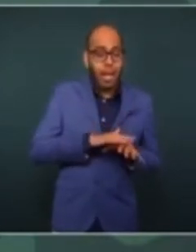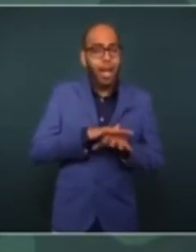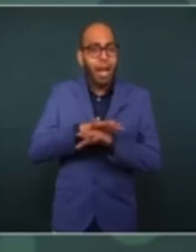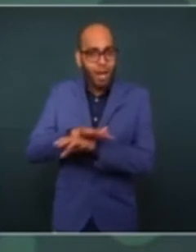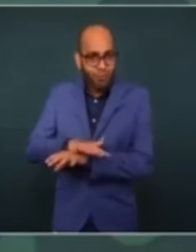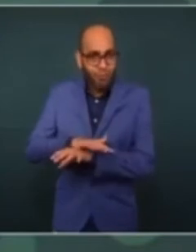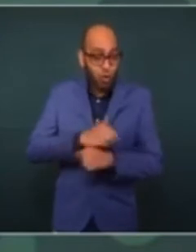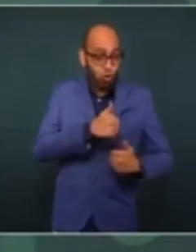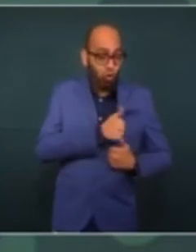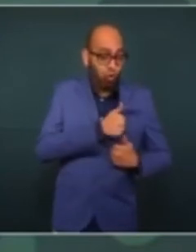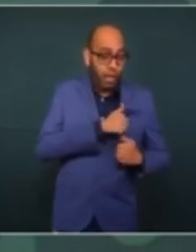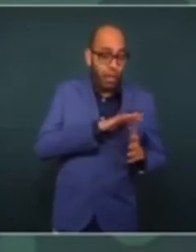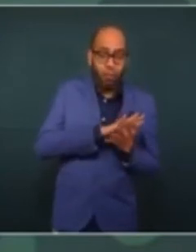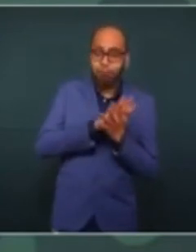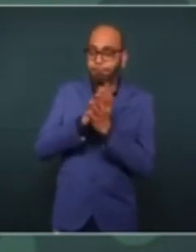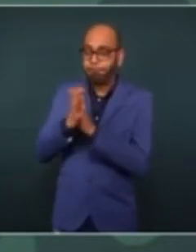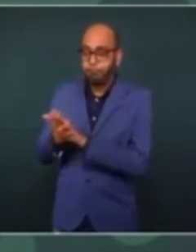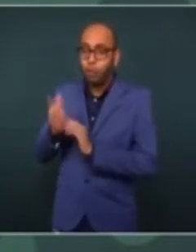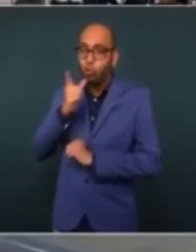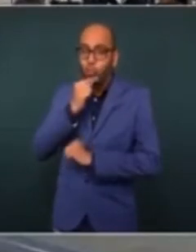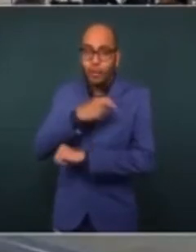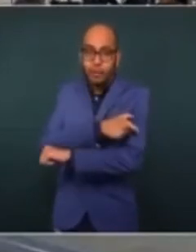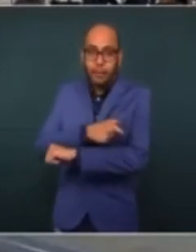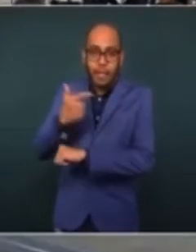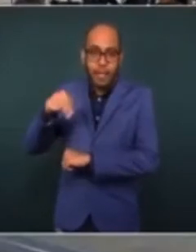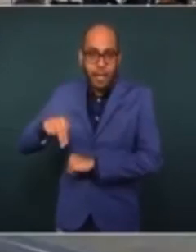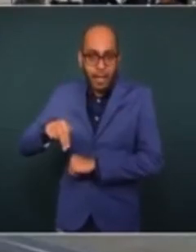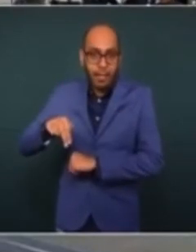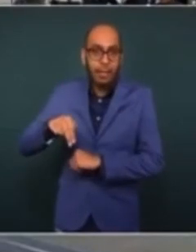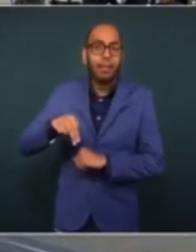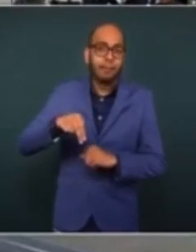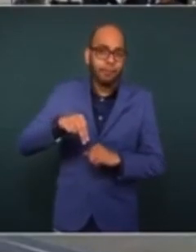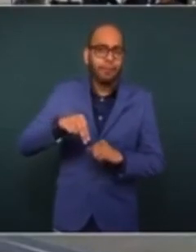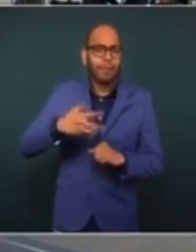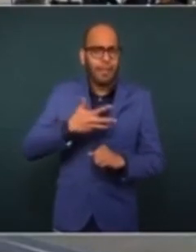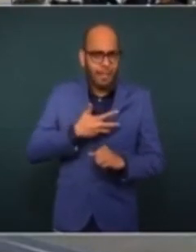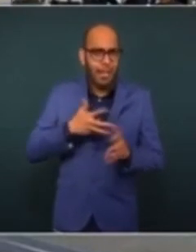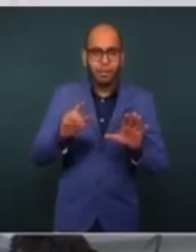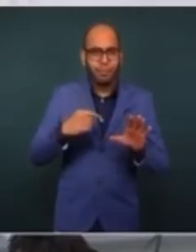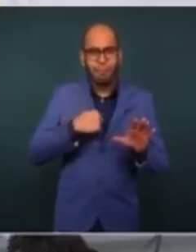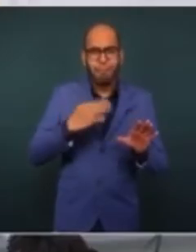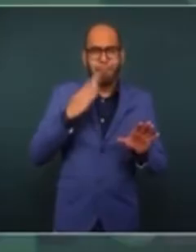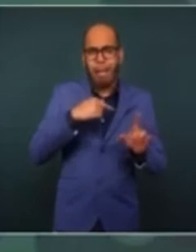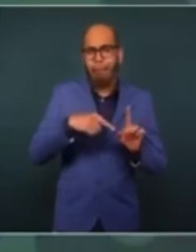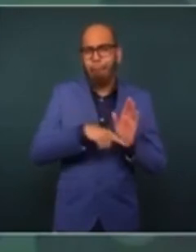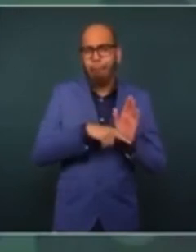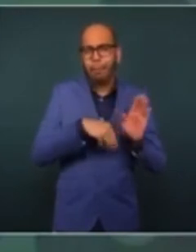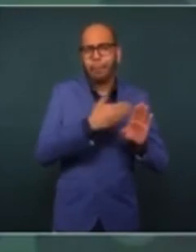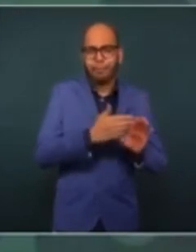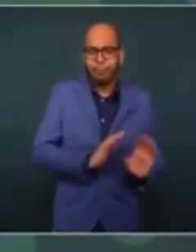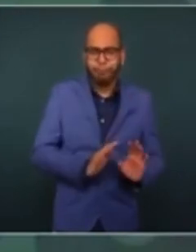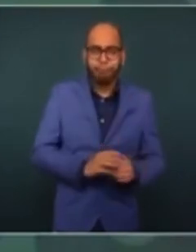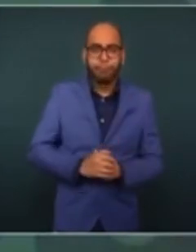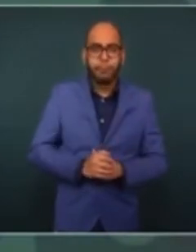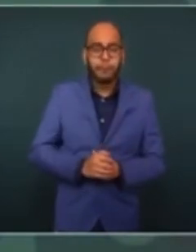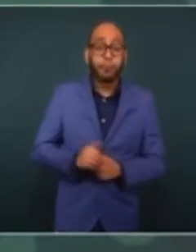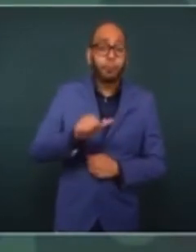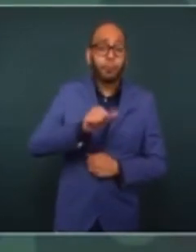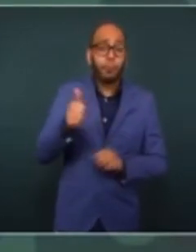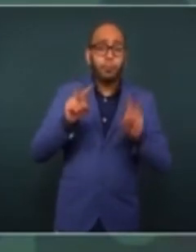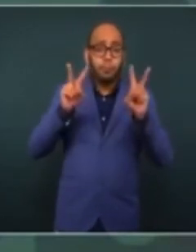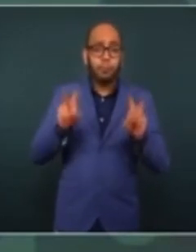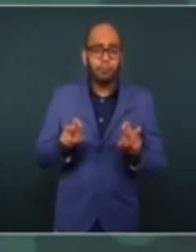el Ejército y la Marina pueden hacer tareas de seguridad pública. Así que ya está, y yo los apoyo ampliamente. Y el otro tema que